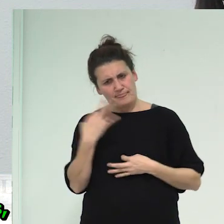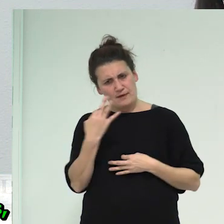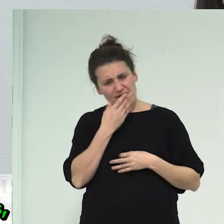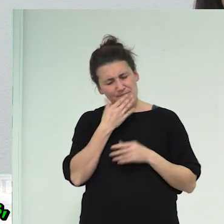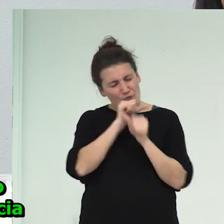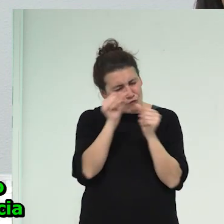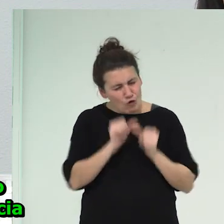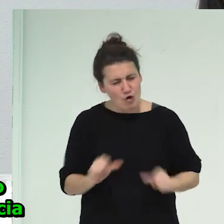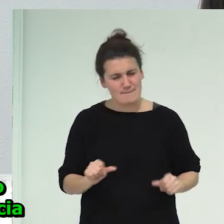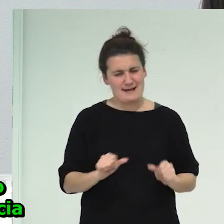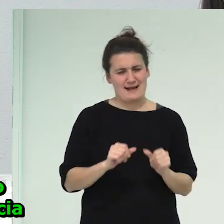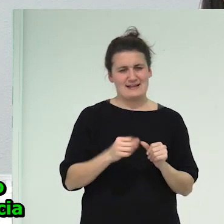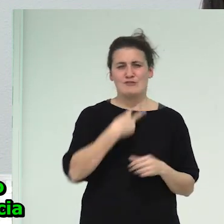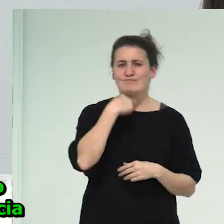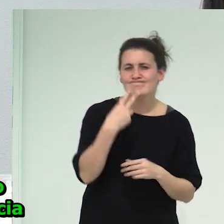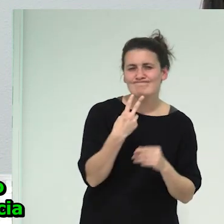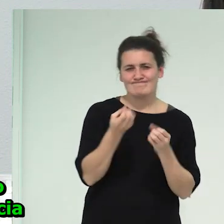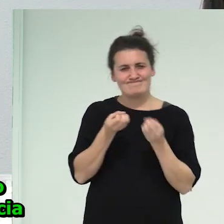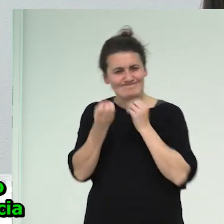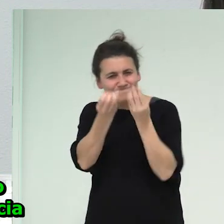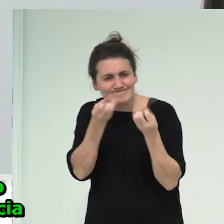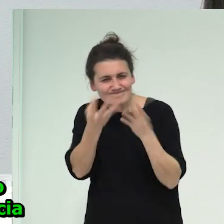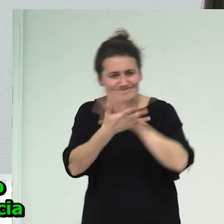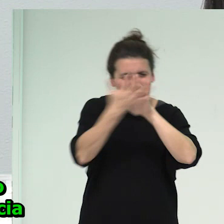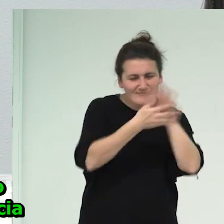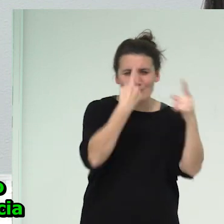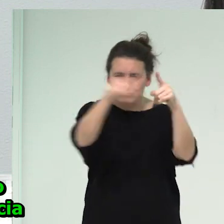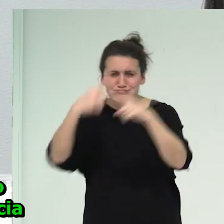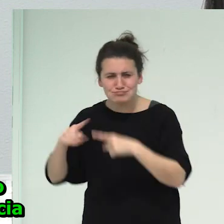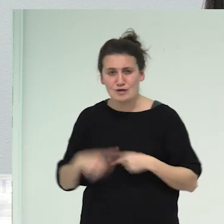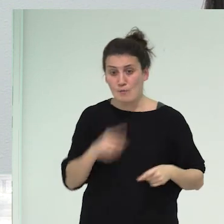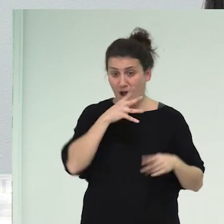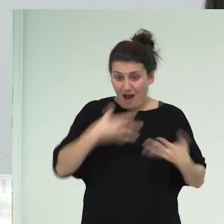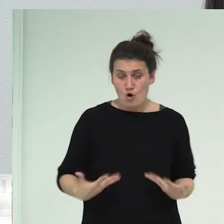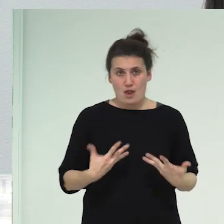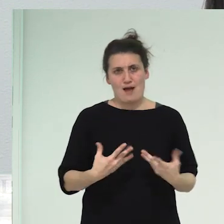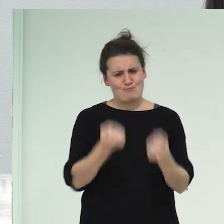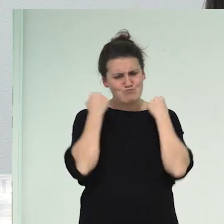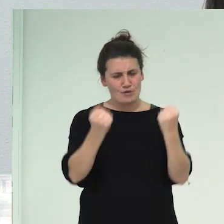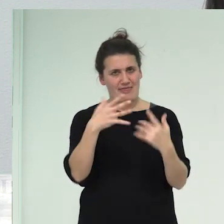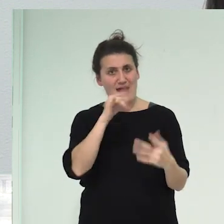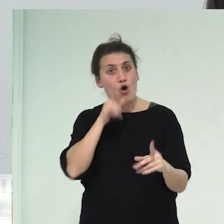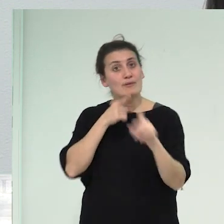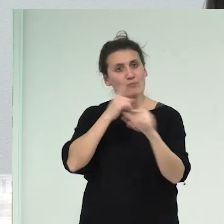formas y expresiones, porque somos el único movimiento que en este momento tiene la potencia para